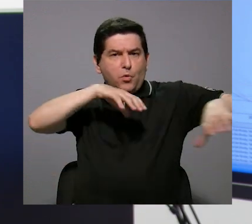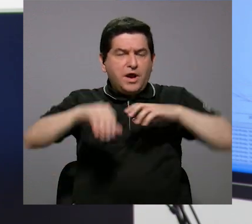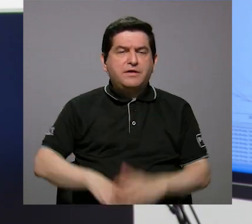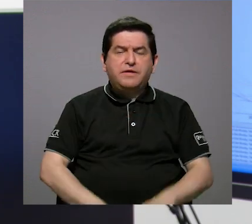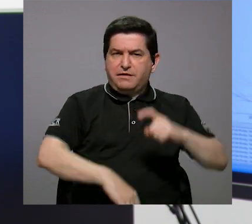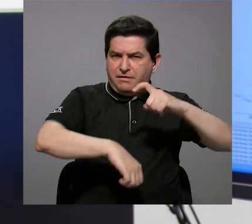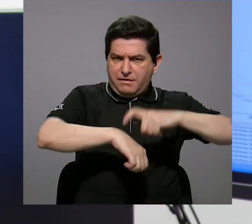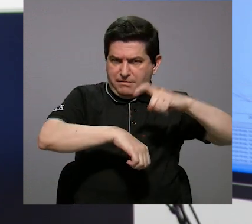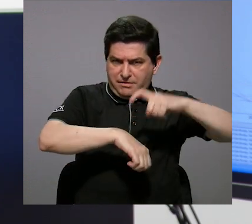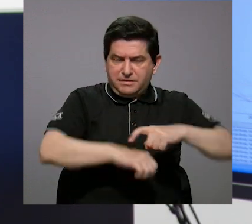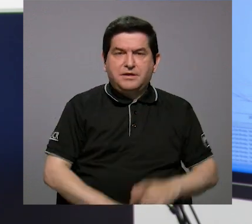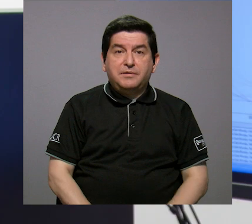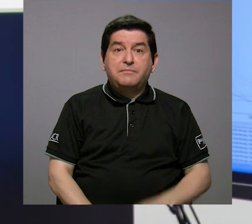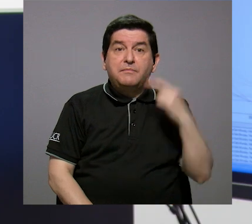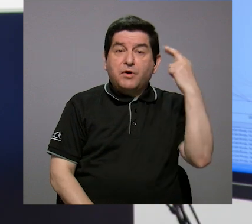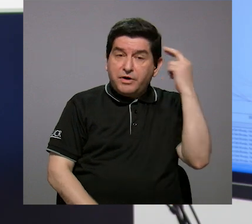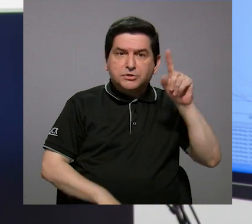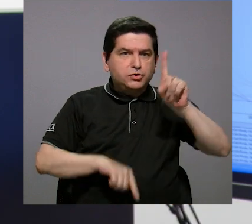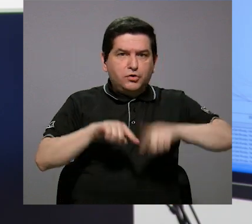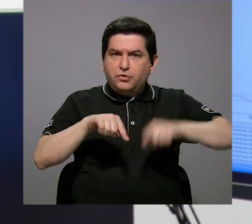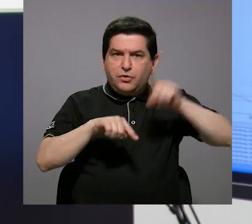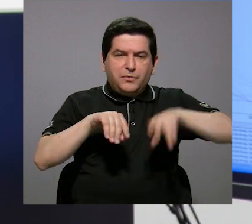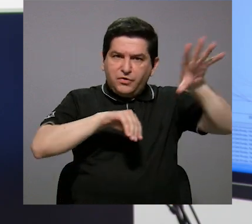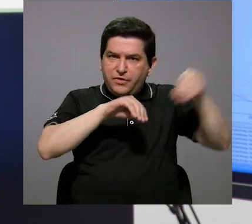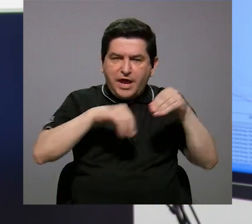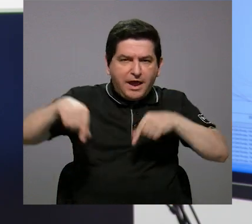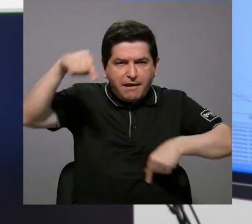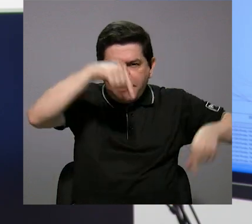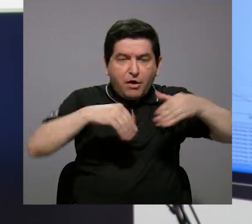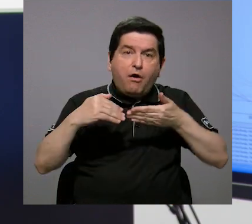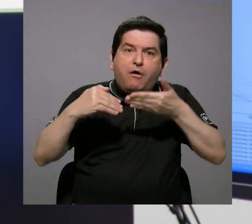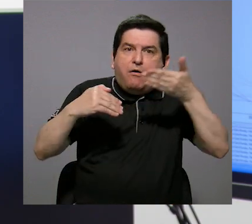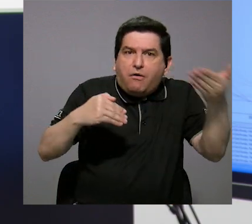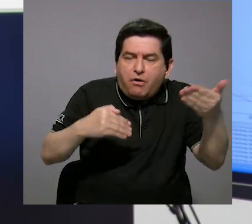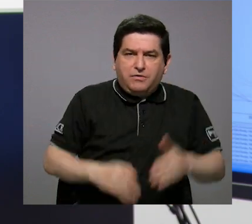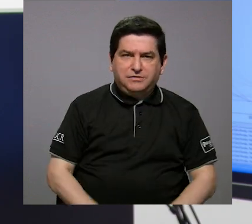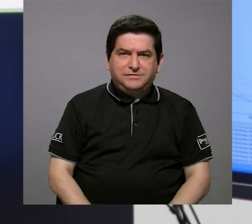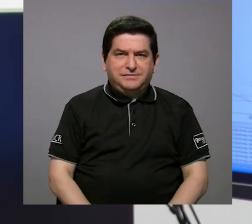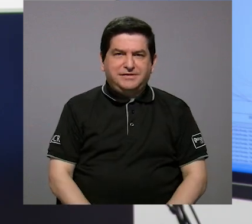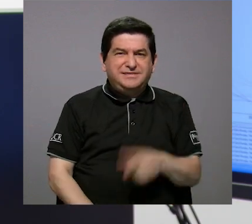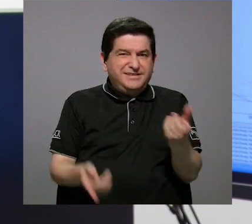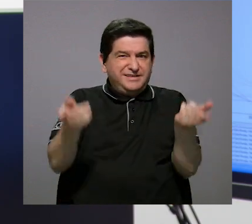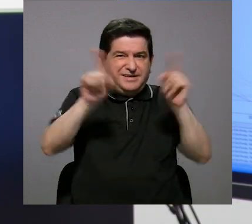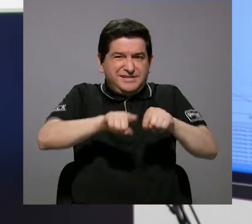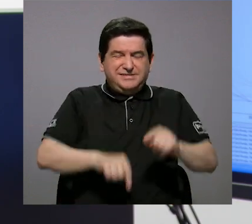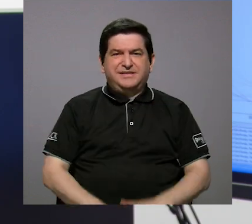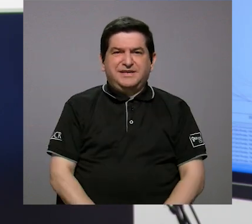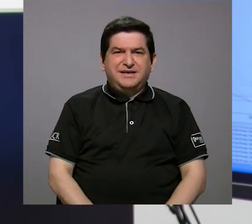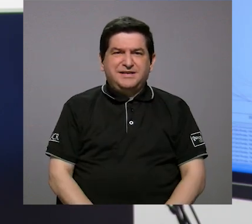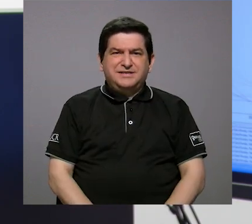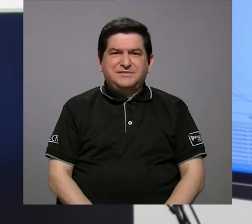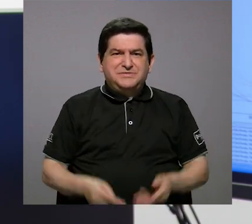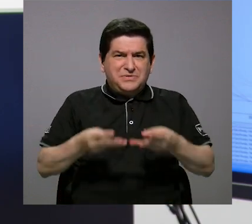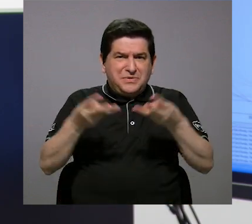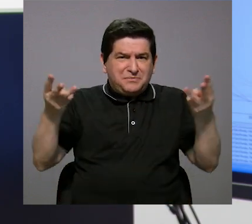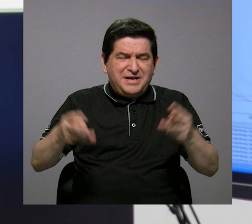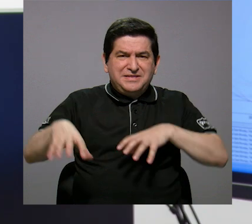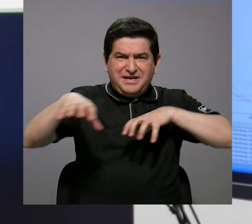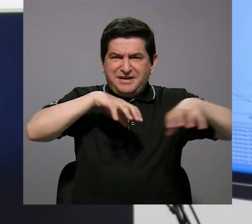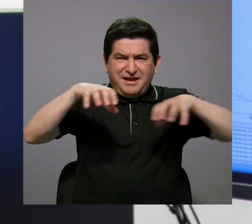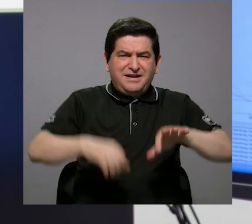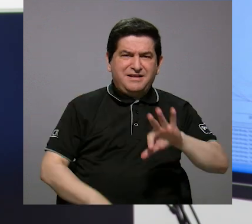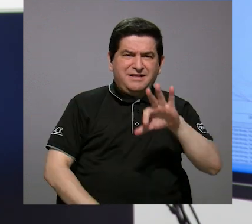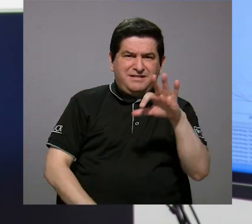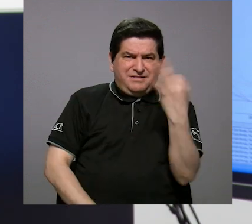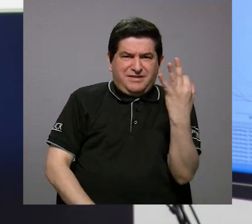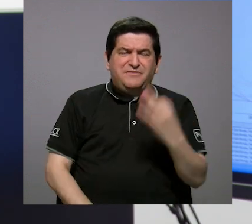reaccionar a través del tiempo y por ende no ponerle químicos o cosas que no vayan a hacer que esos materiales reaccionen de